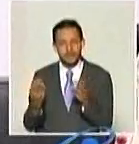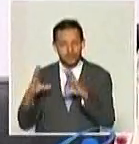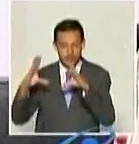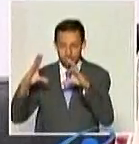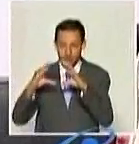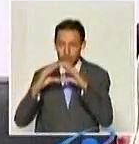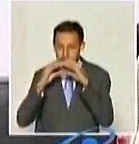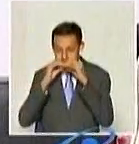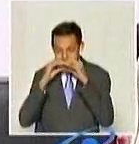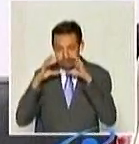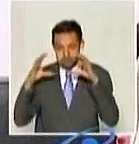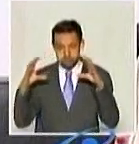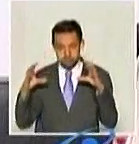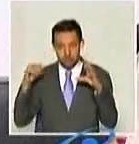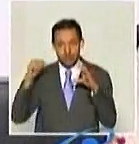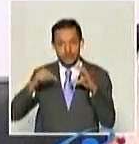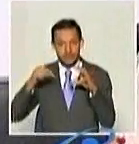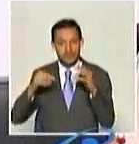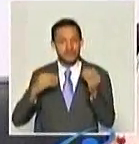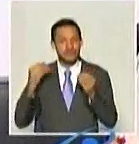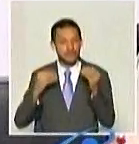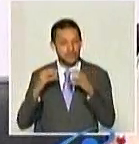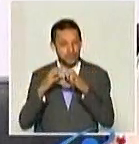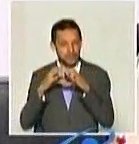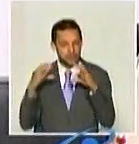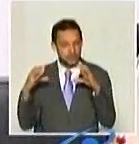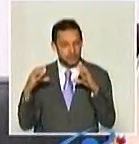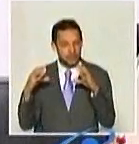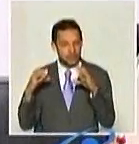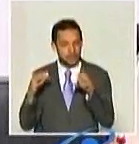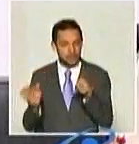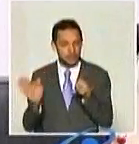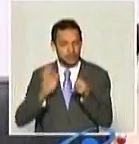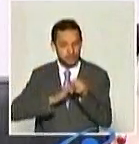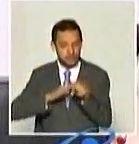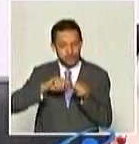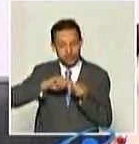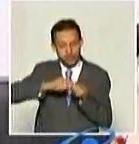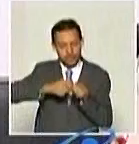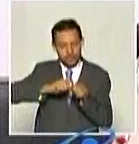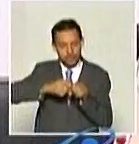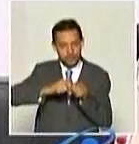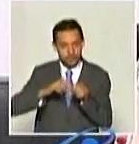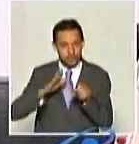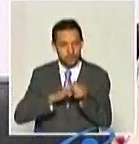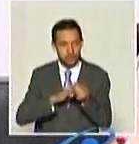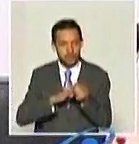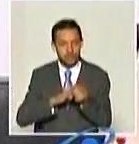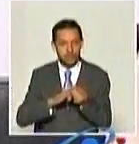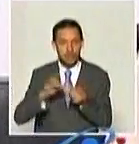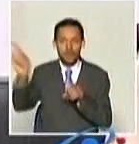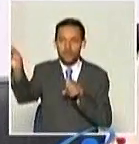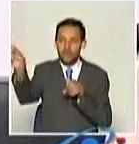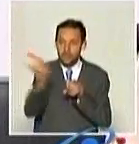se cierra la bolsa con un torniquete y se introduce el ozono